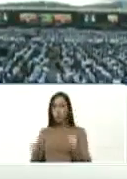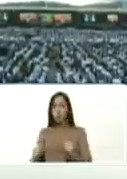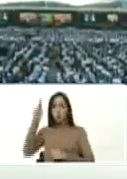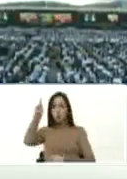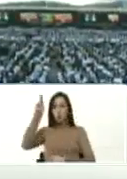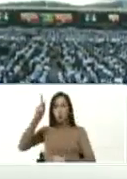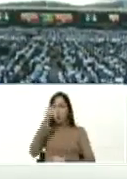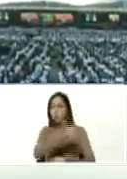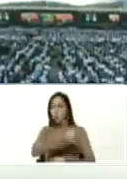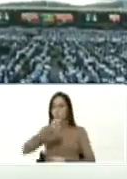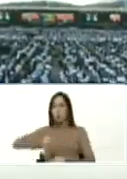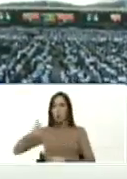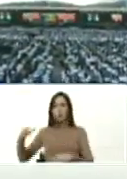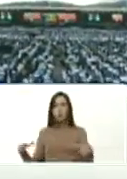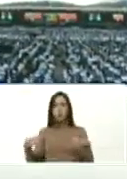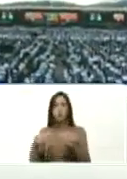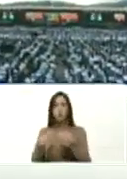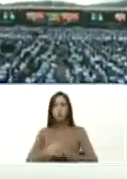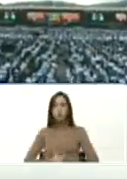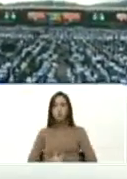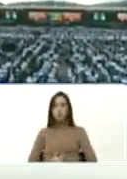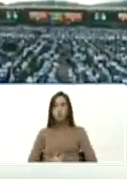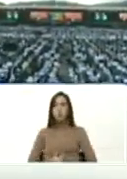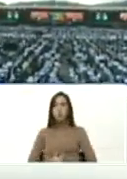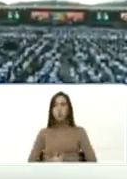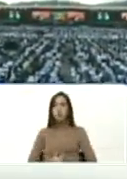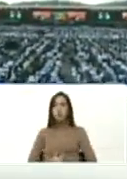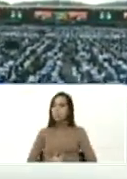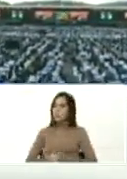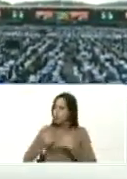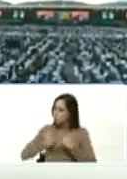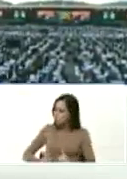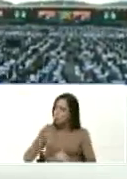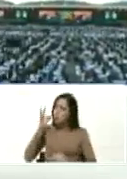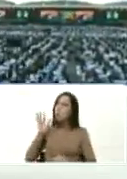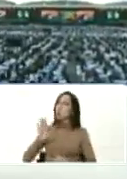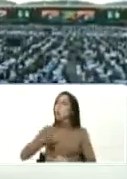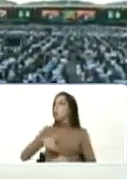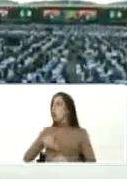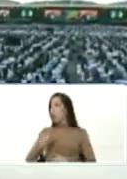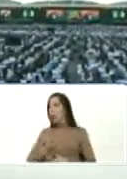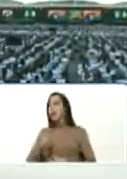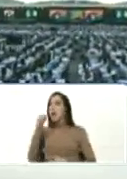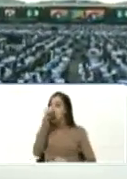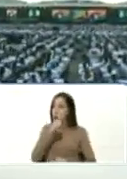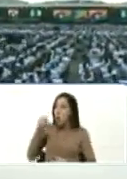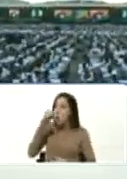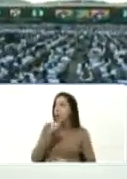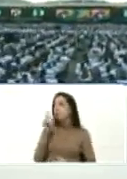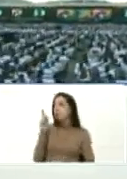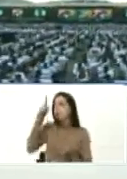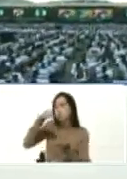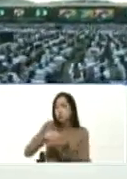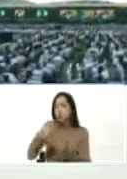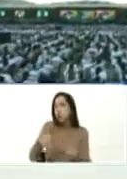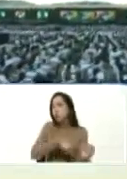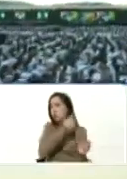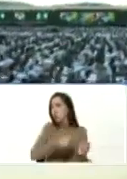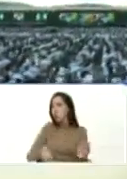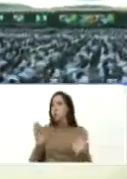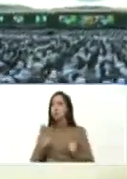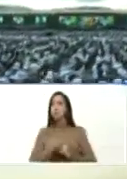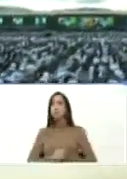maestras, maestros. Jorlis, esa niña tuya puede ser solista en una orquesta, por allá, por